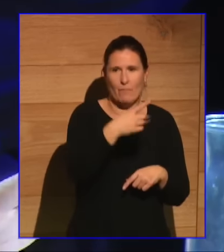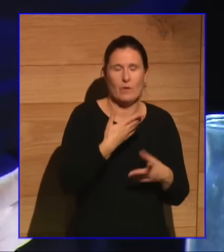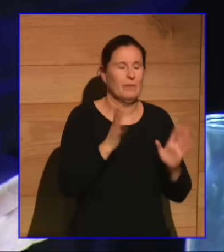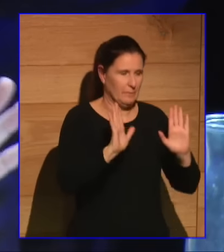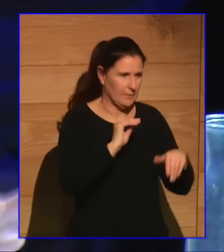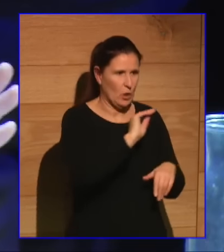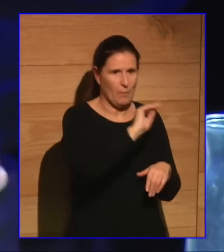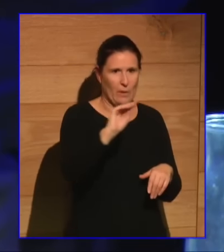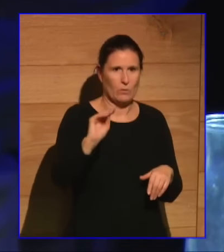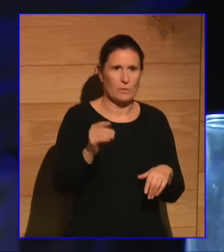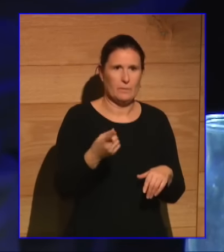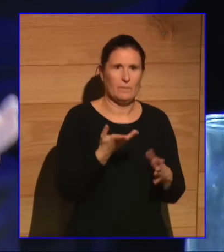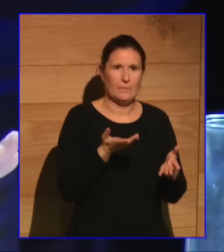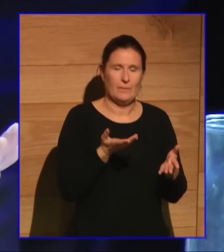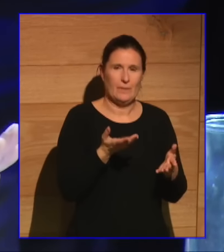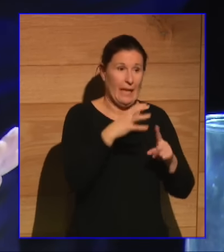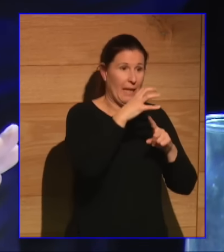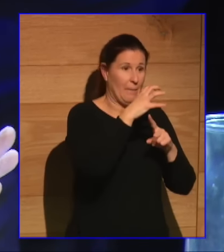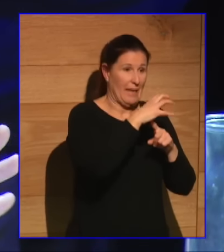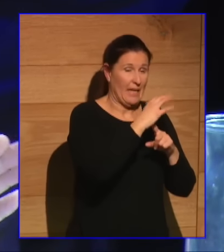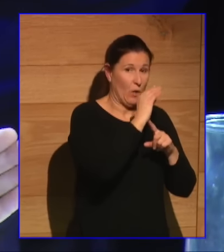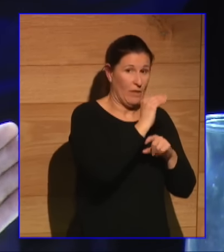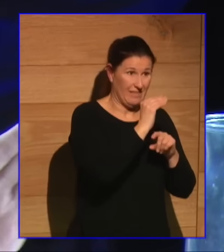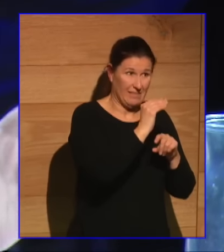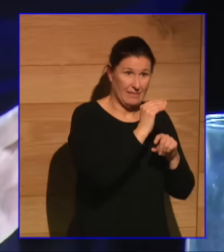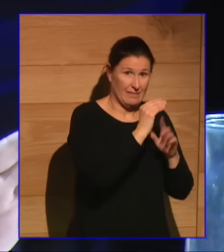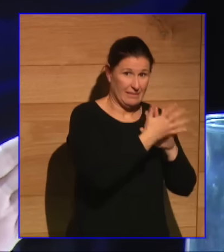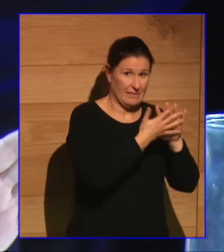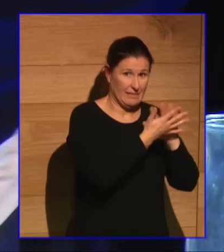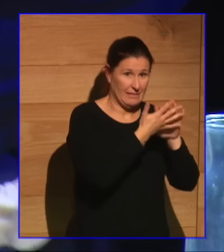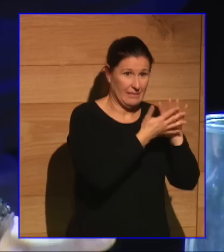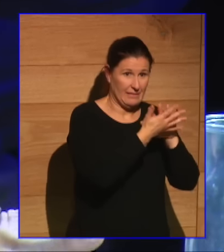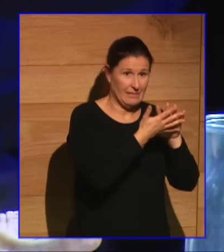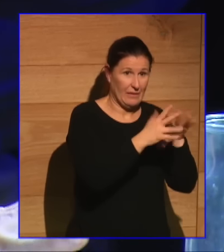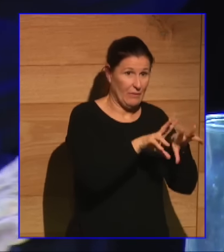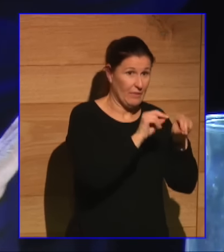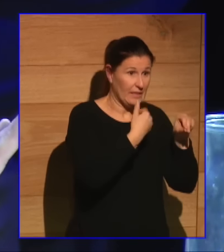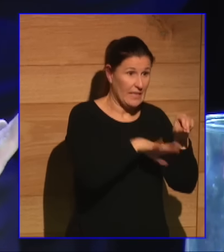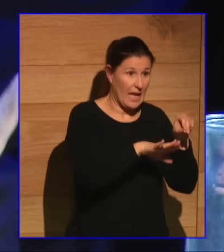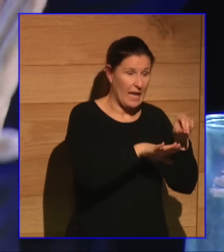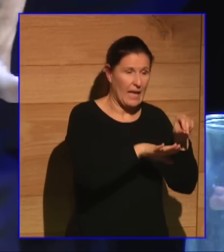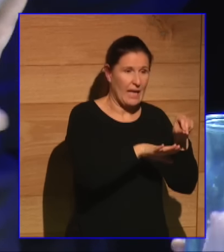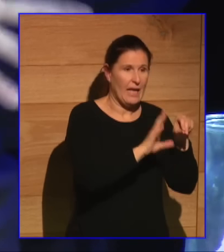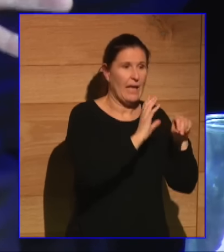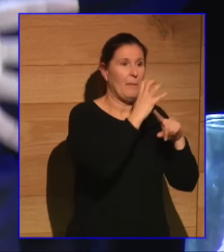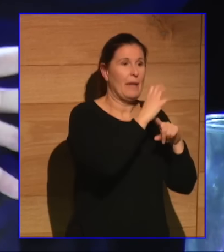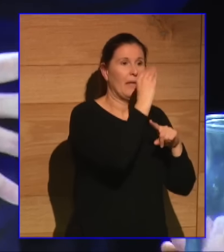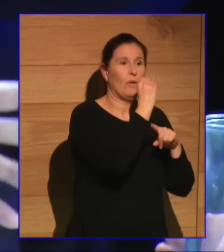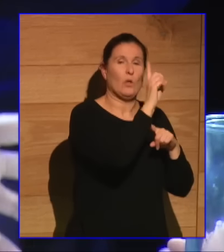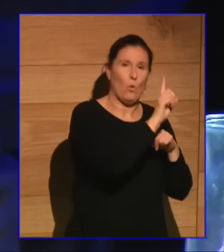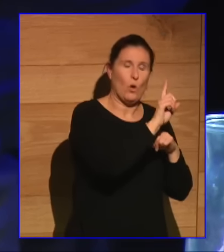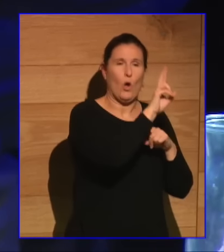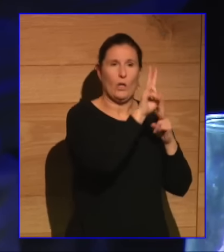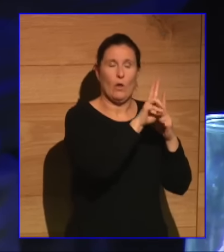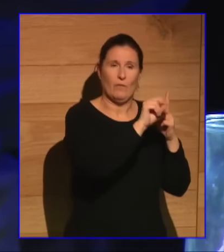Os pregunto, ¿eh? Hemos terminado con Parque Jurásico por reordenarlo todo. Parque Jurásico 1 y 2 creo que estaría... ¿Sabes